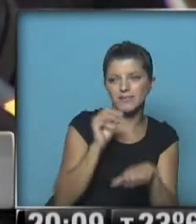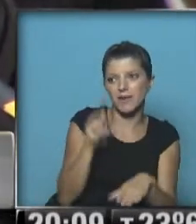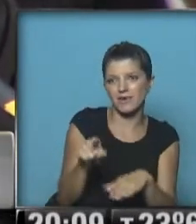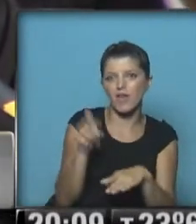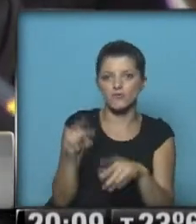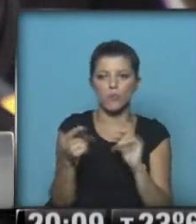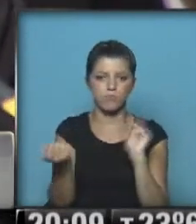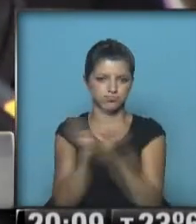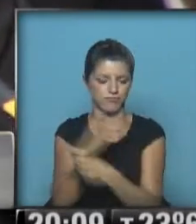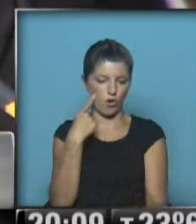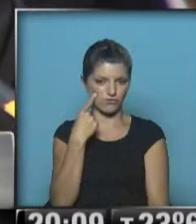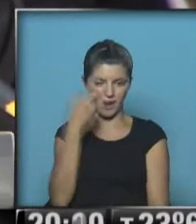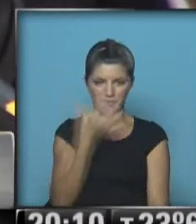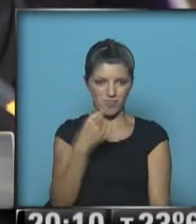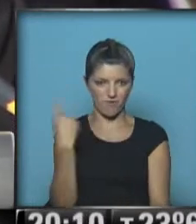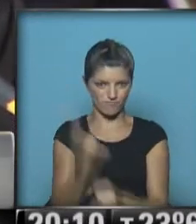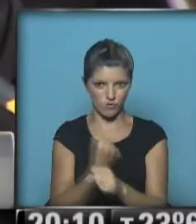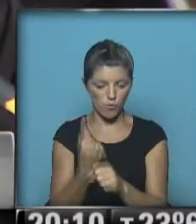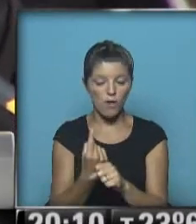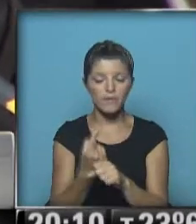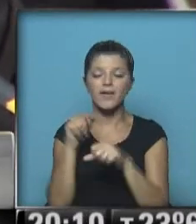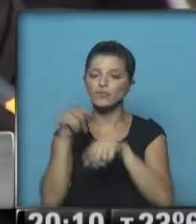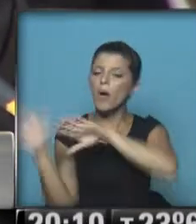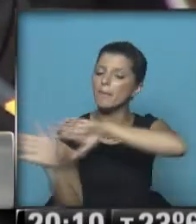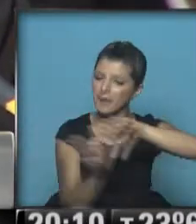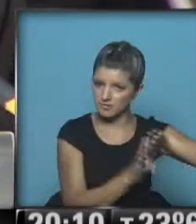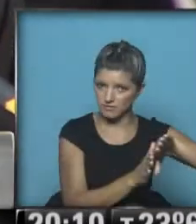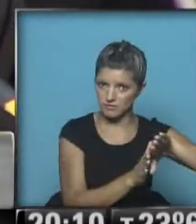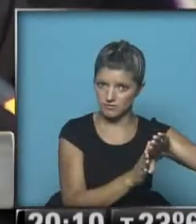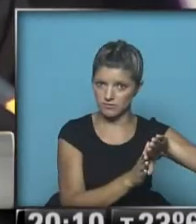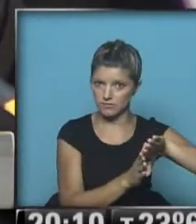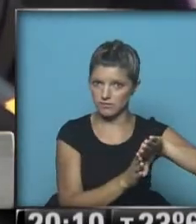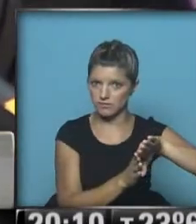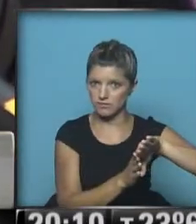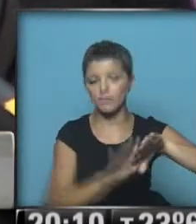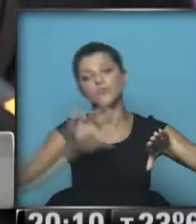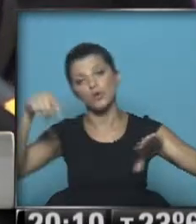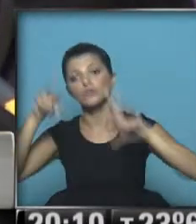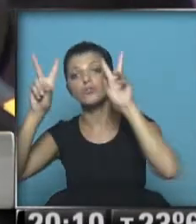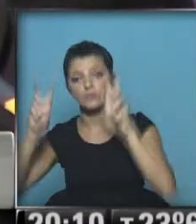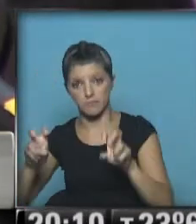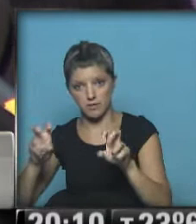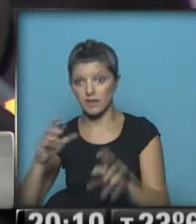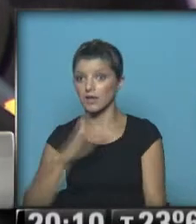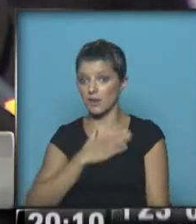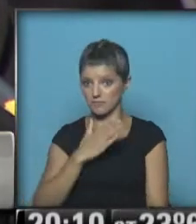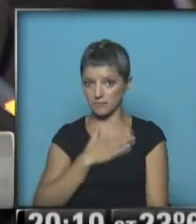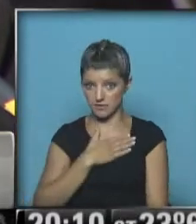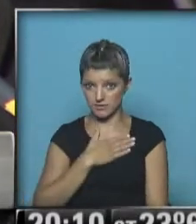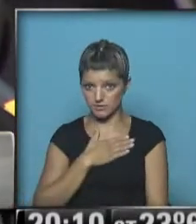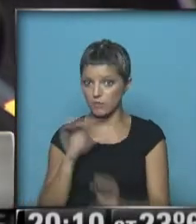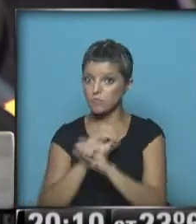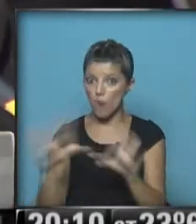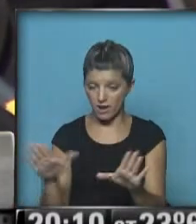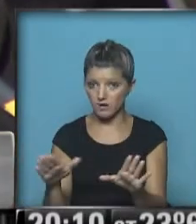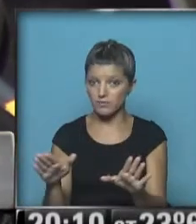hecho y esto al margen de otra cuestión que a mí me afecta y muy de